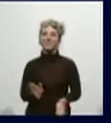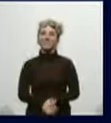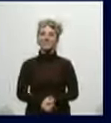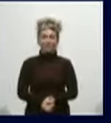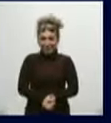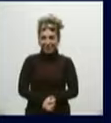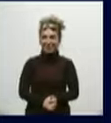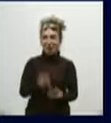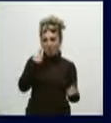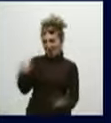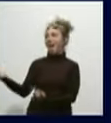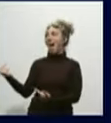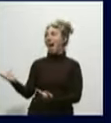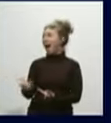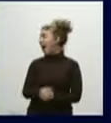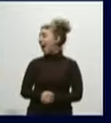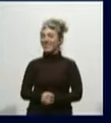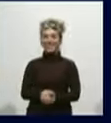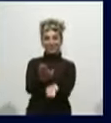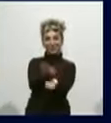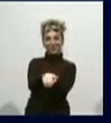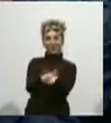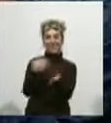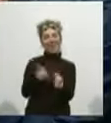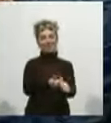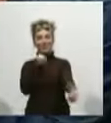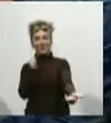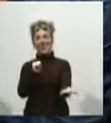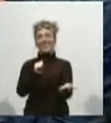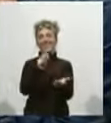Mira, mejillón es así.